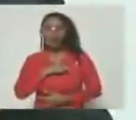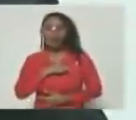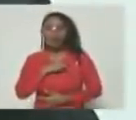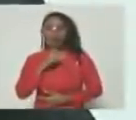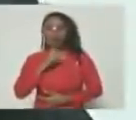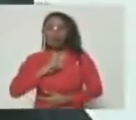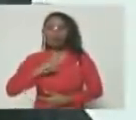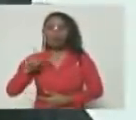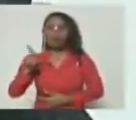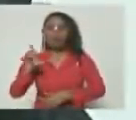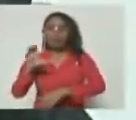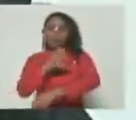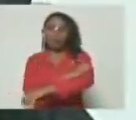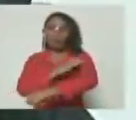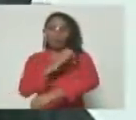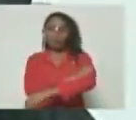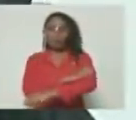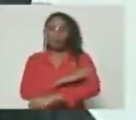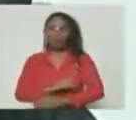esta oposición